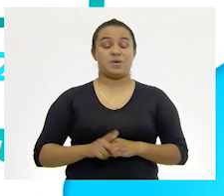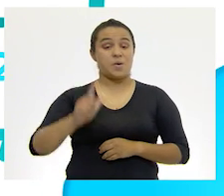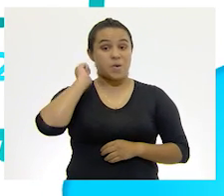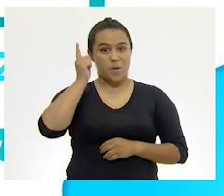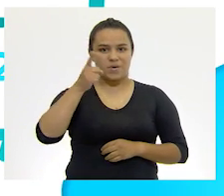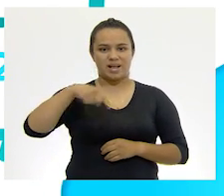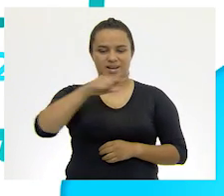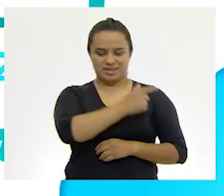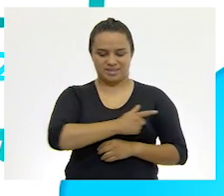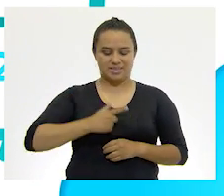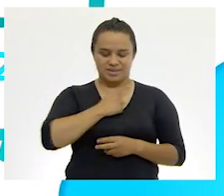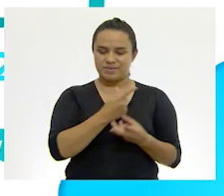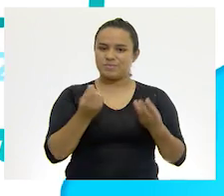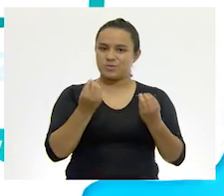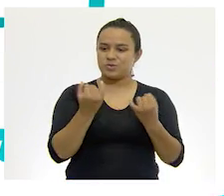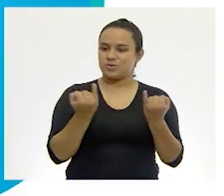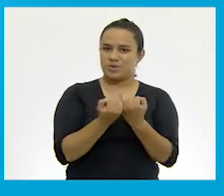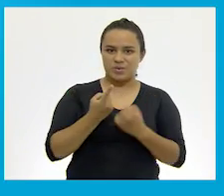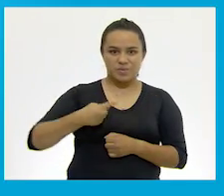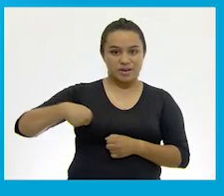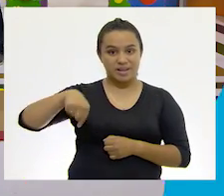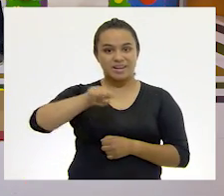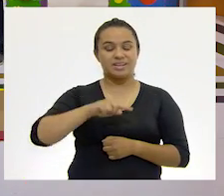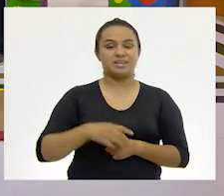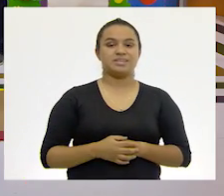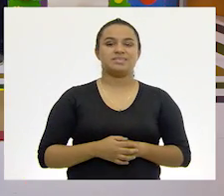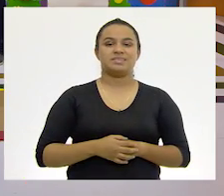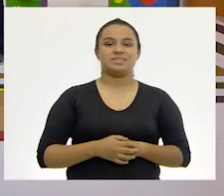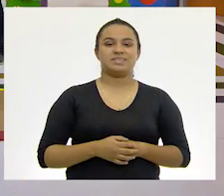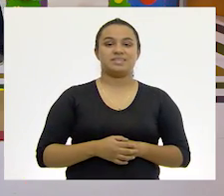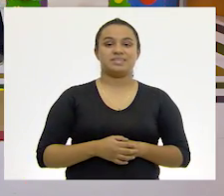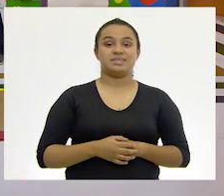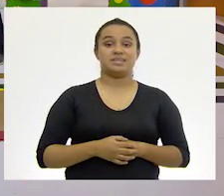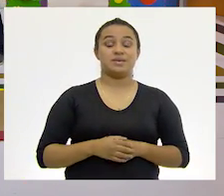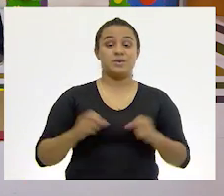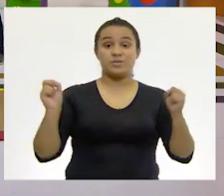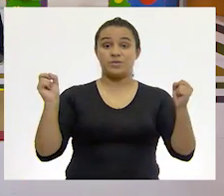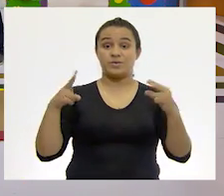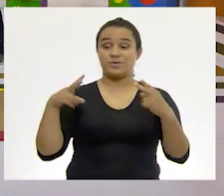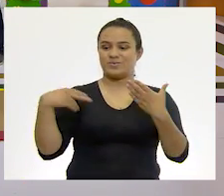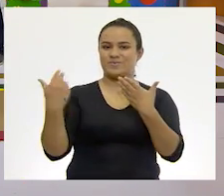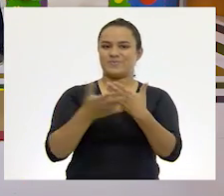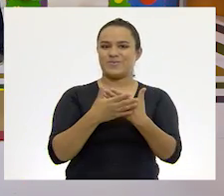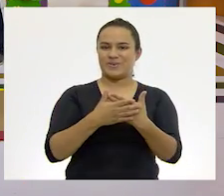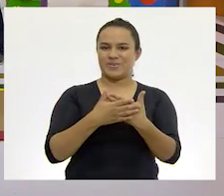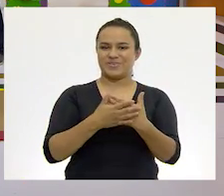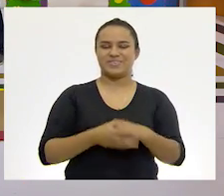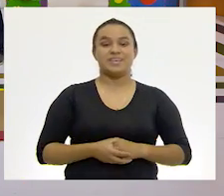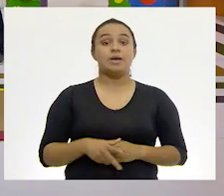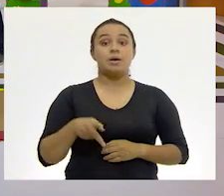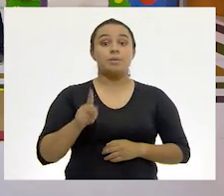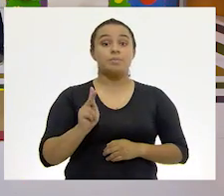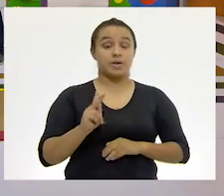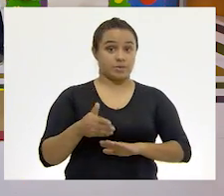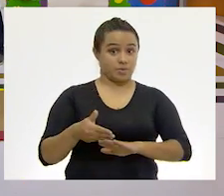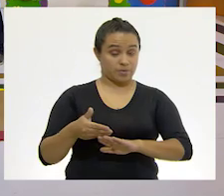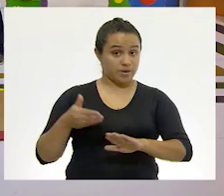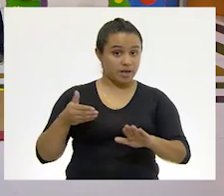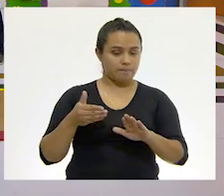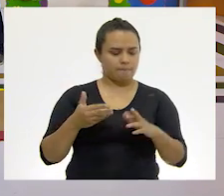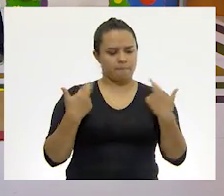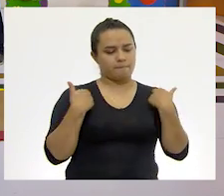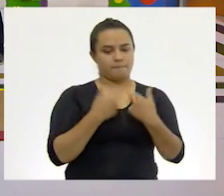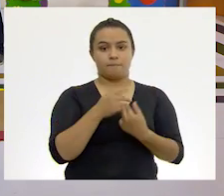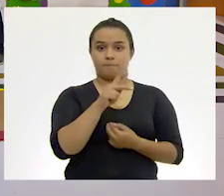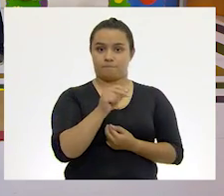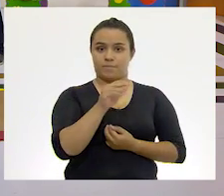Espero que lo hayan disfrutado tanto como nosotros. Nos vemos hasta la próxima. Pero antes, maestro